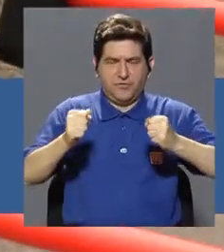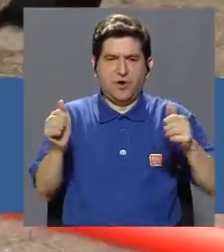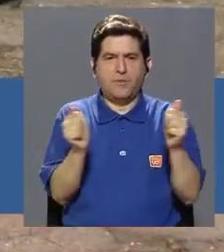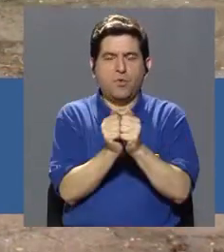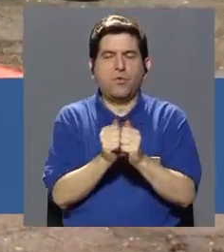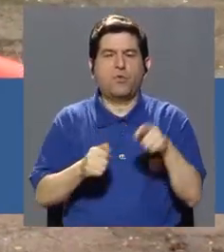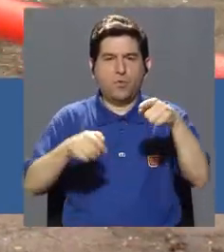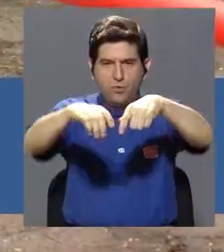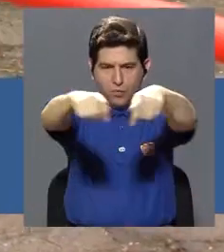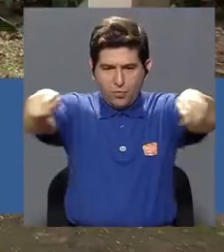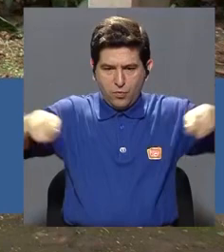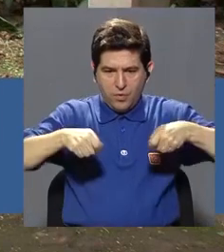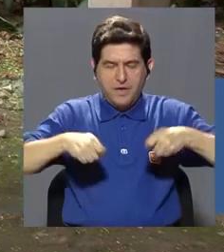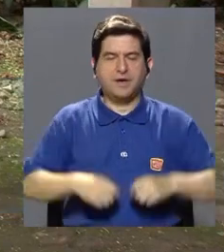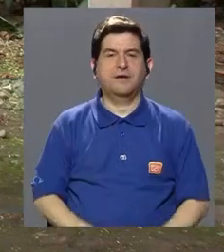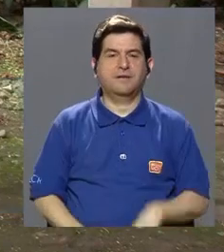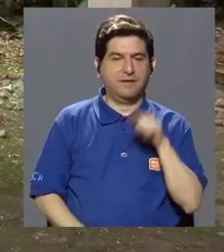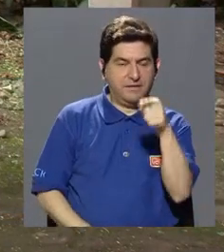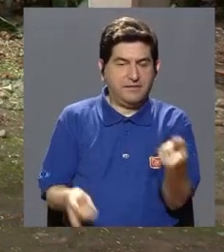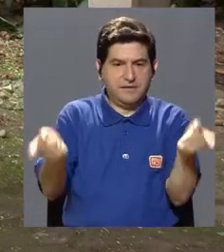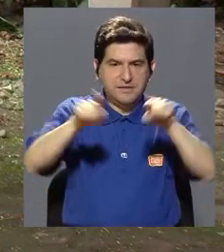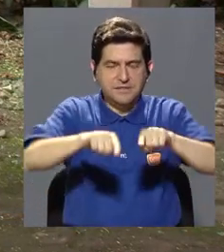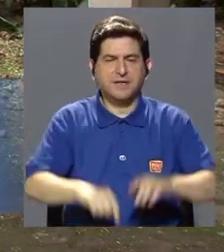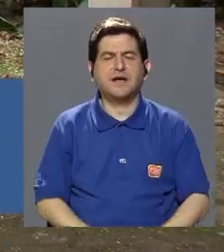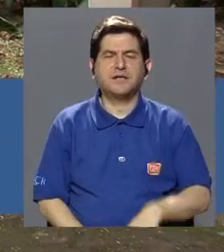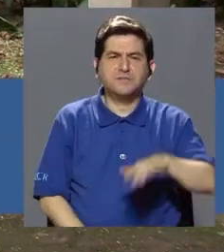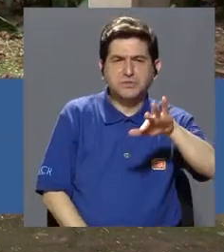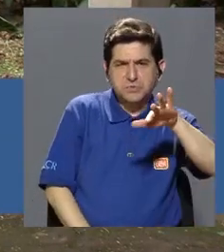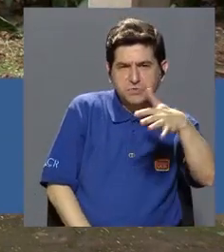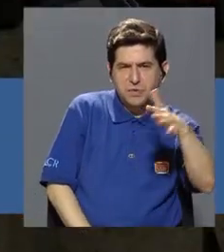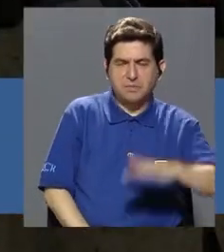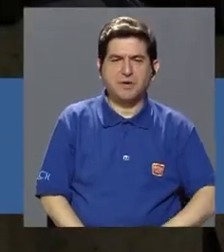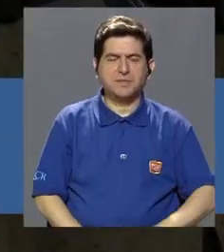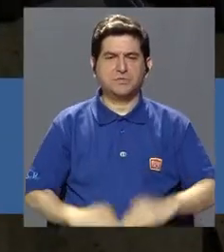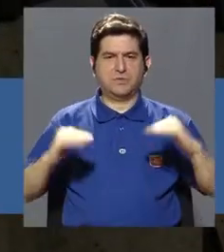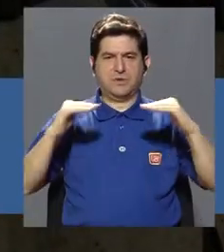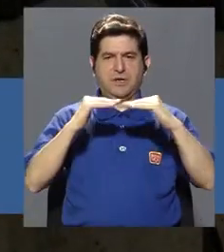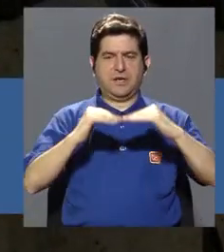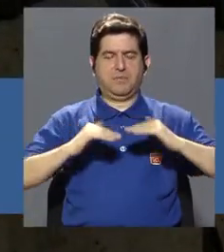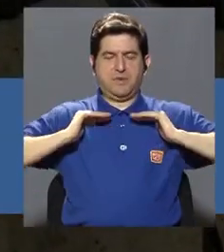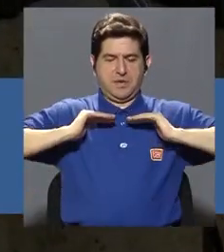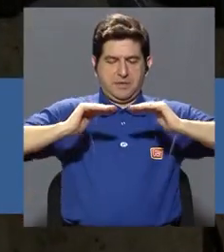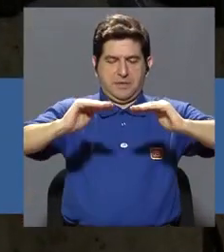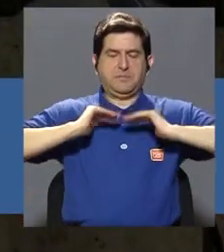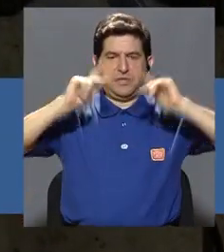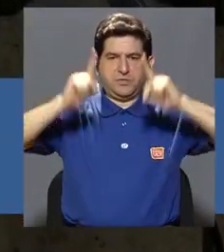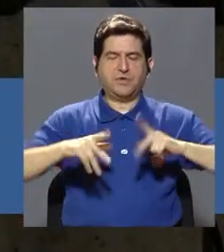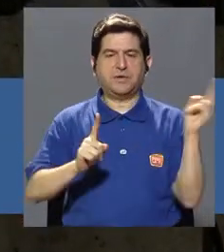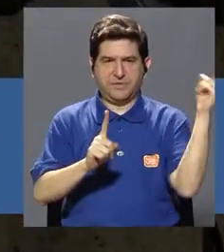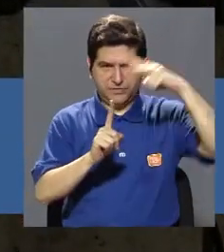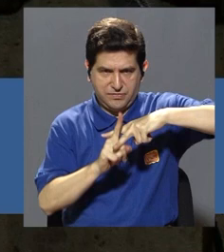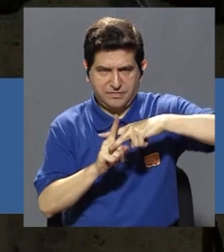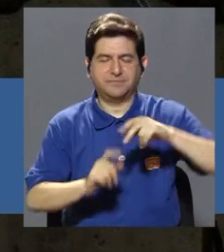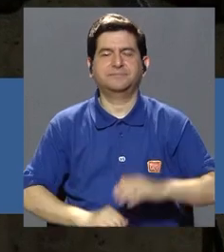liga. Esta liga la vamos a colocar más o menos a nivel del pecho de la persona que